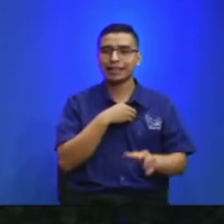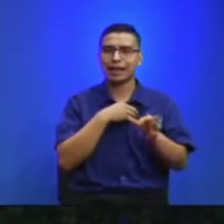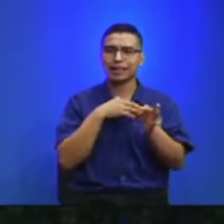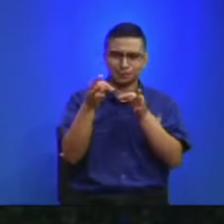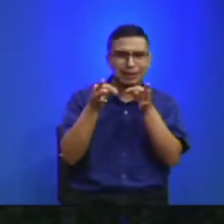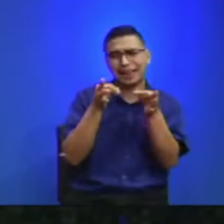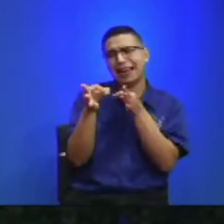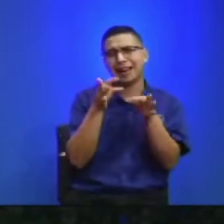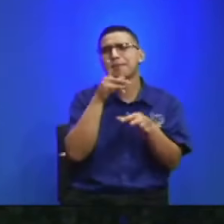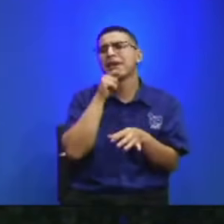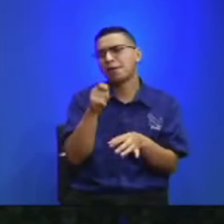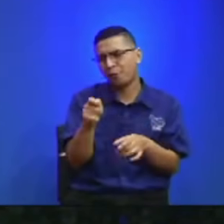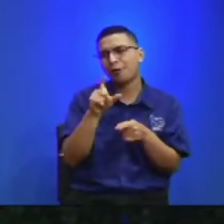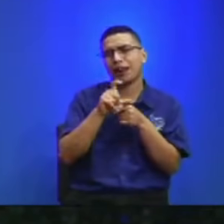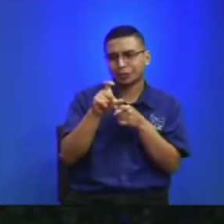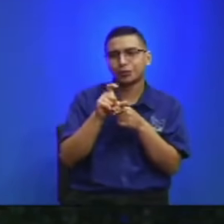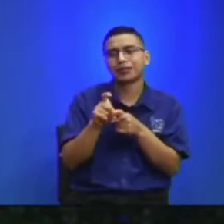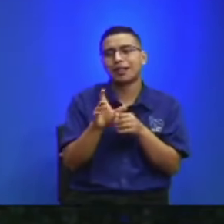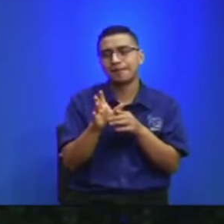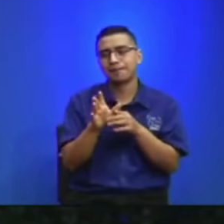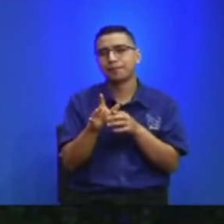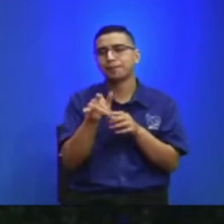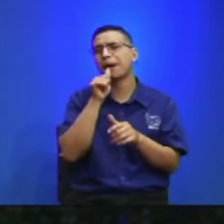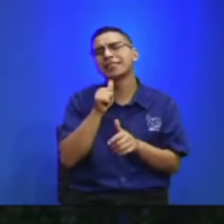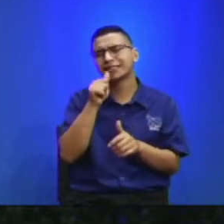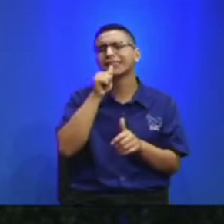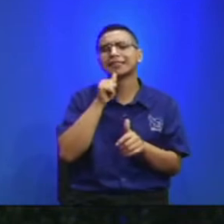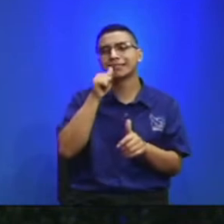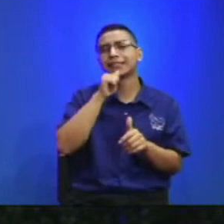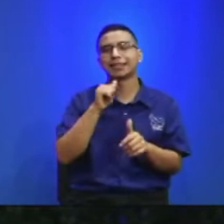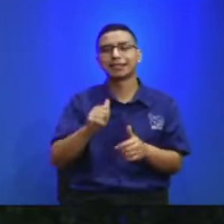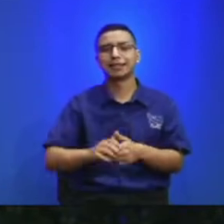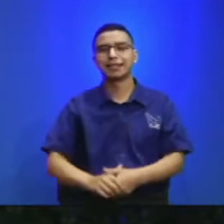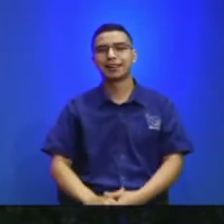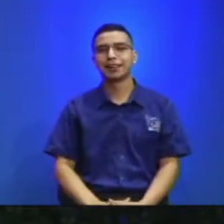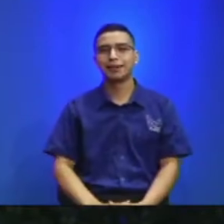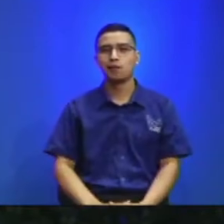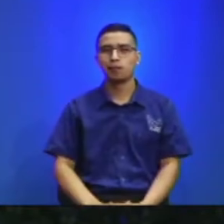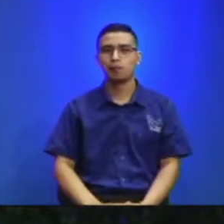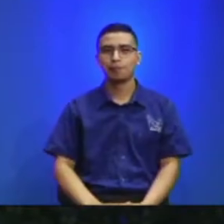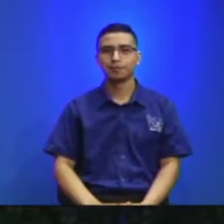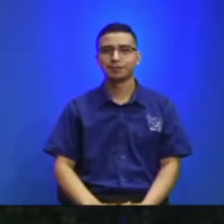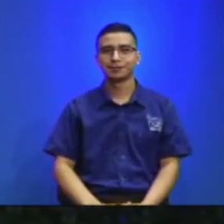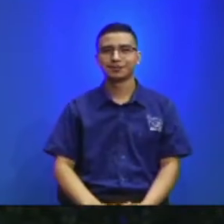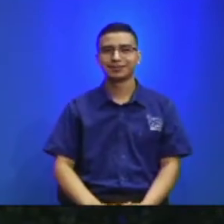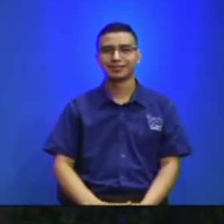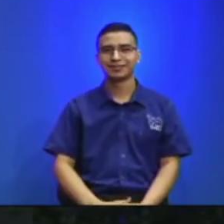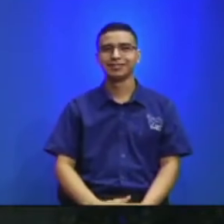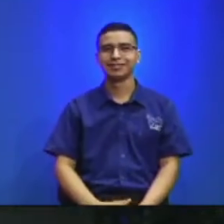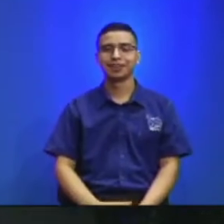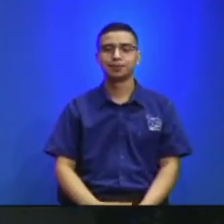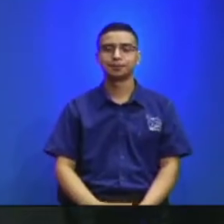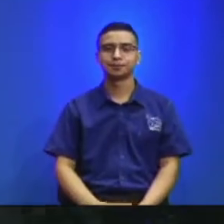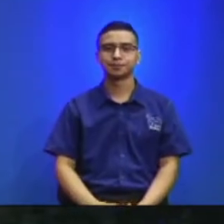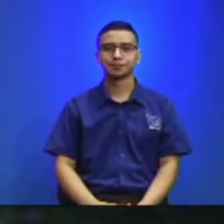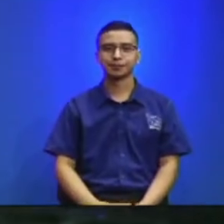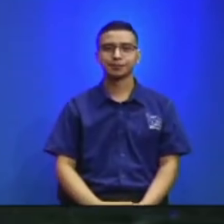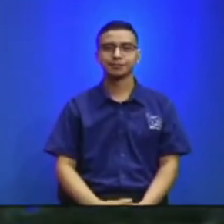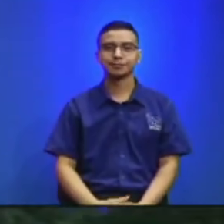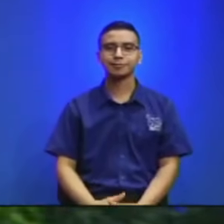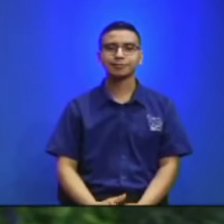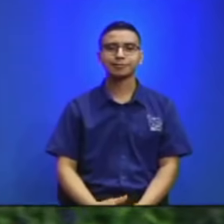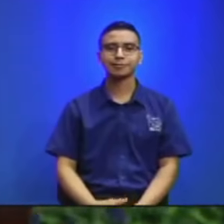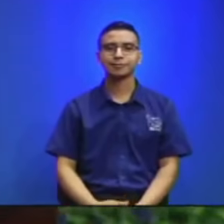si me entiendo pero si alguno se está confundiendo hay mi pregunta después por internet pero la cosa está